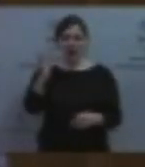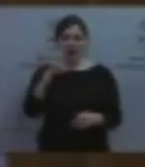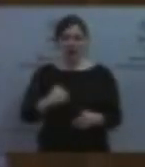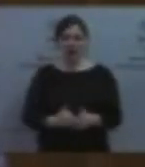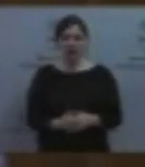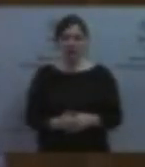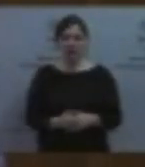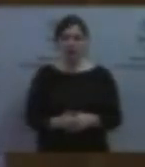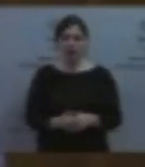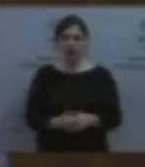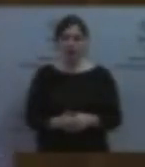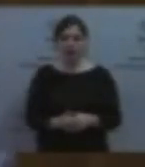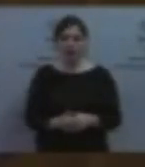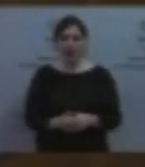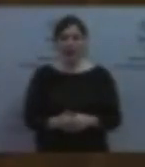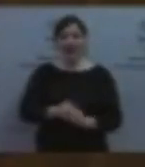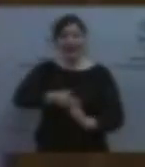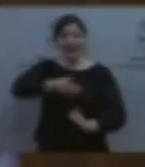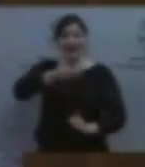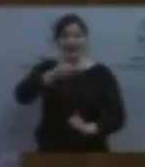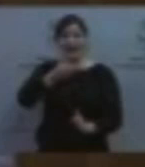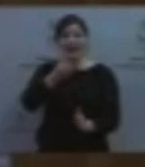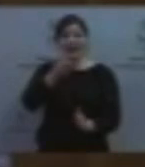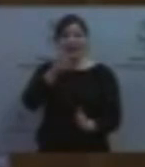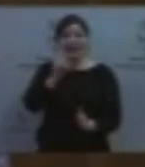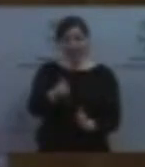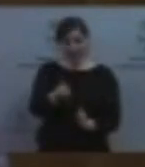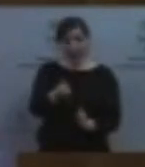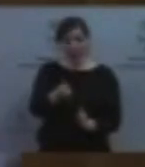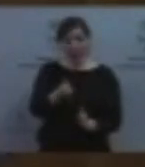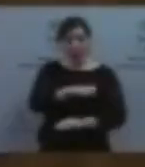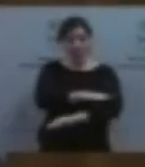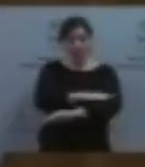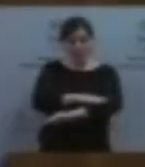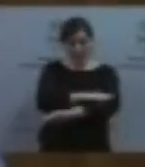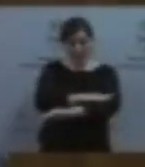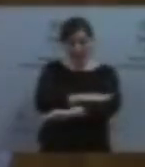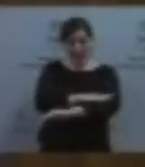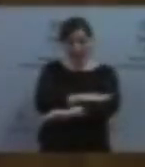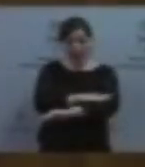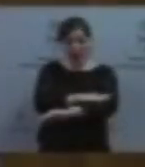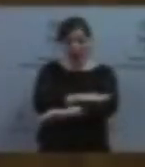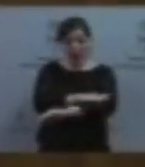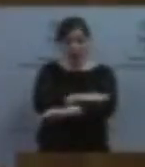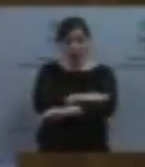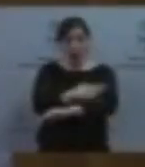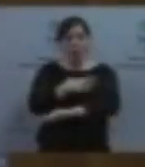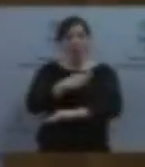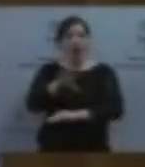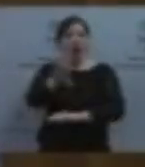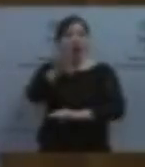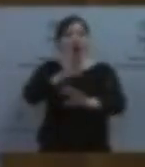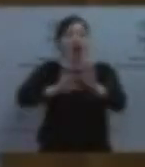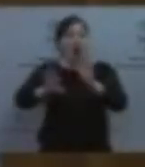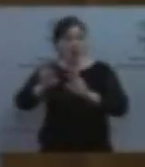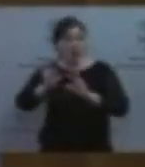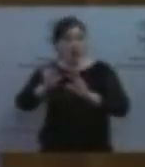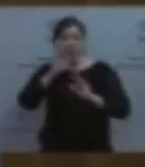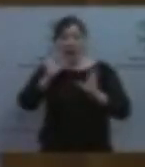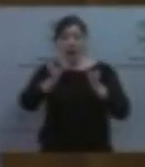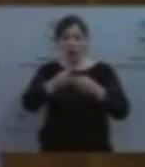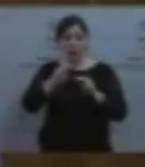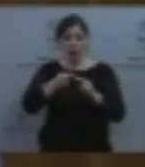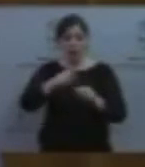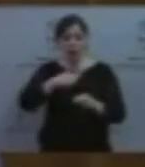factoría por parte del Ministerio puede ser otra de las opciones. Para este grupo parlamentario, cualquier opción de control desde lo público